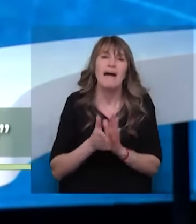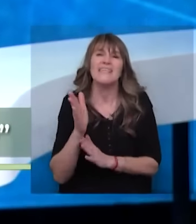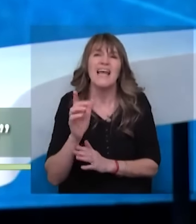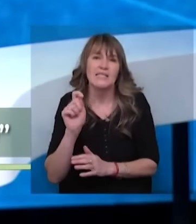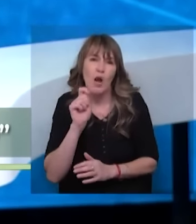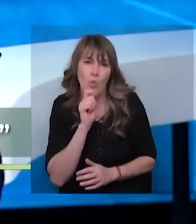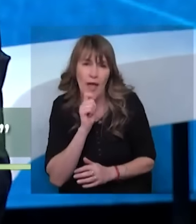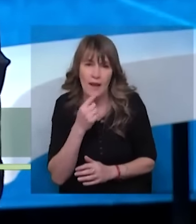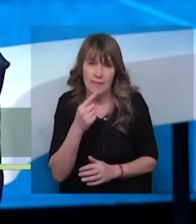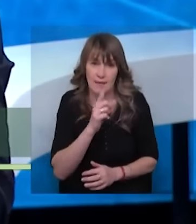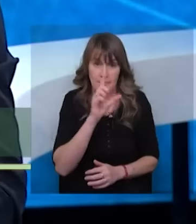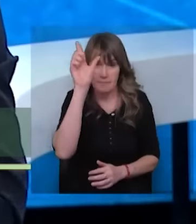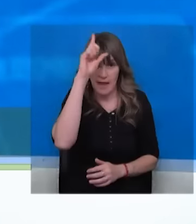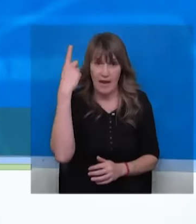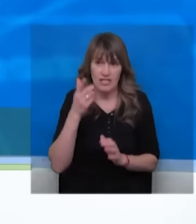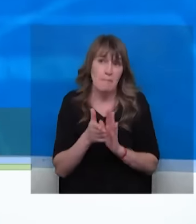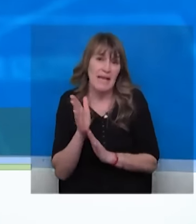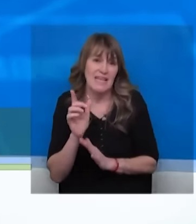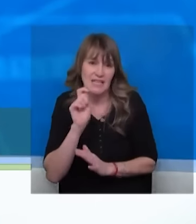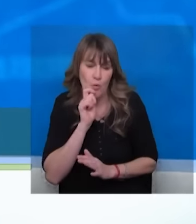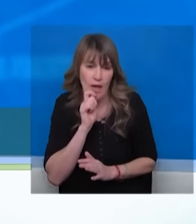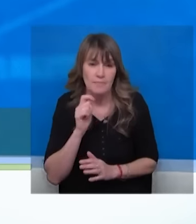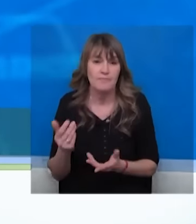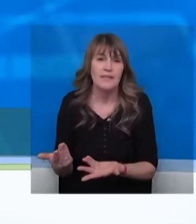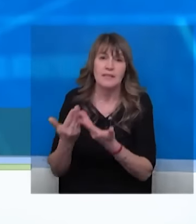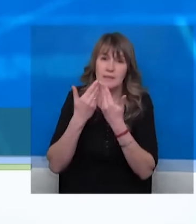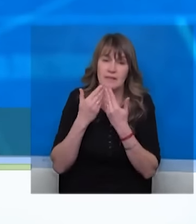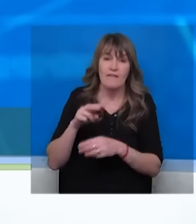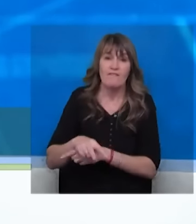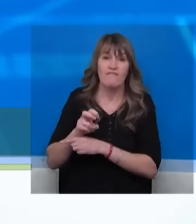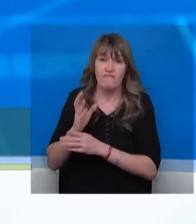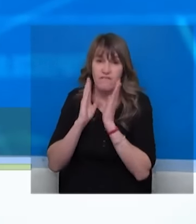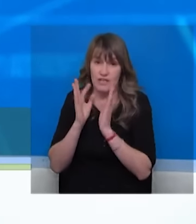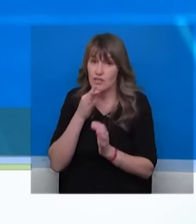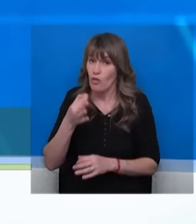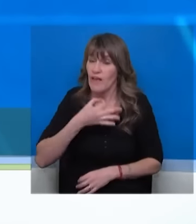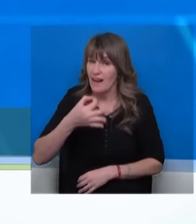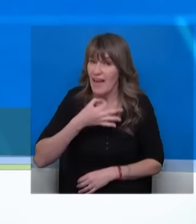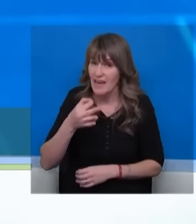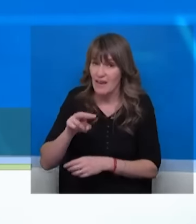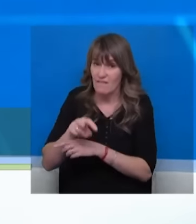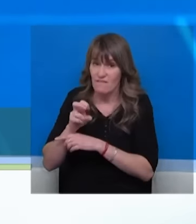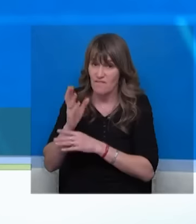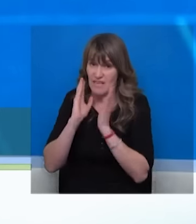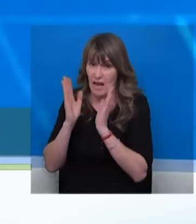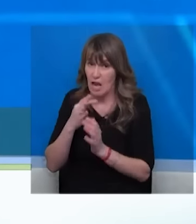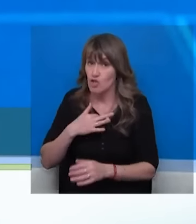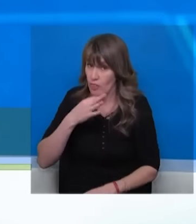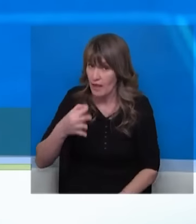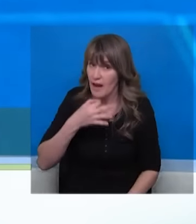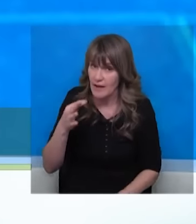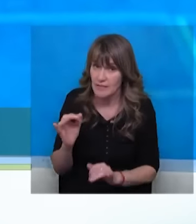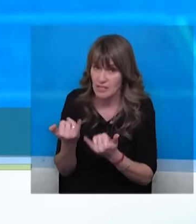vos en fiscalía te preguntaron sobre eso yo te Es que yo declaré en fiscalía y todo lo mantengo y lo sostengo